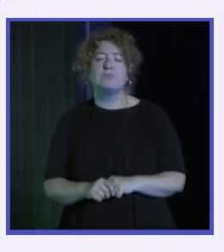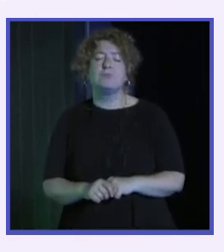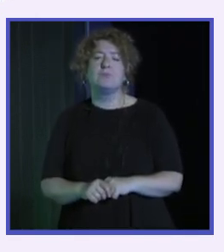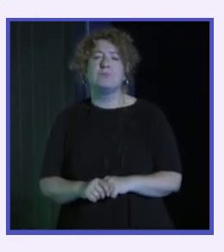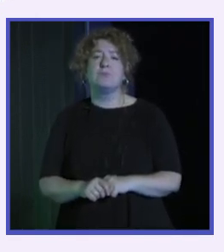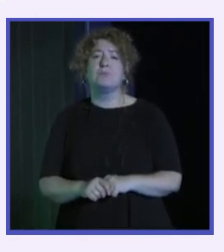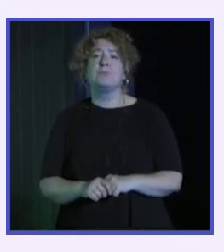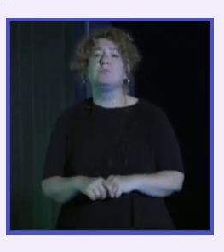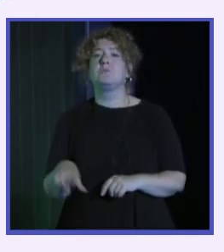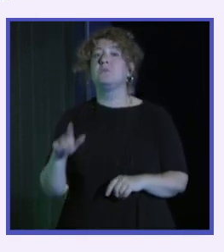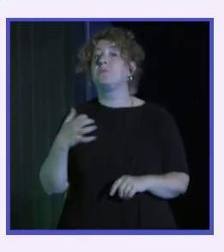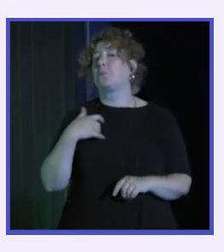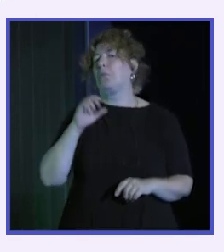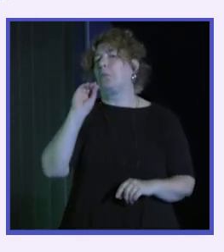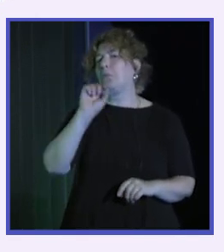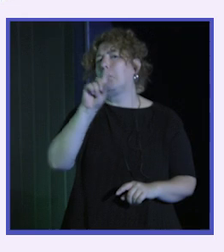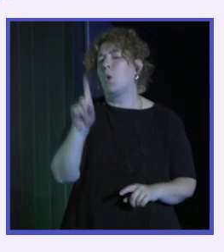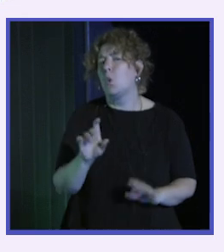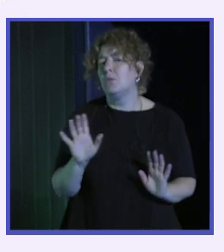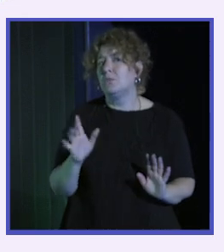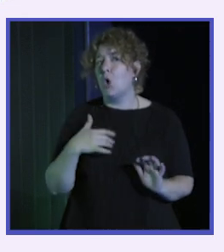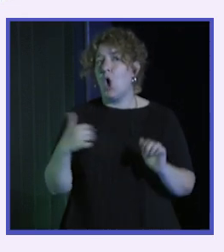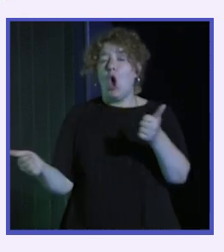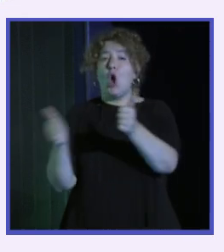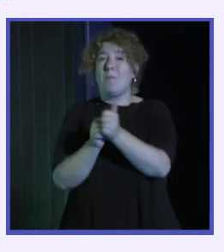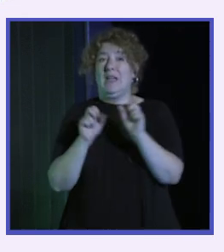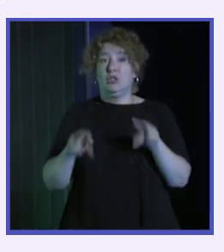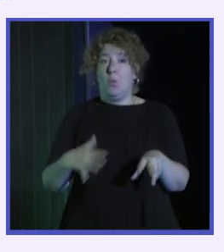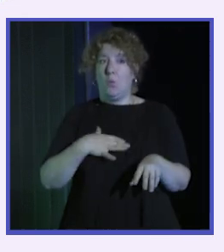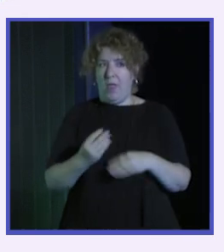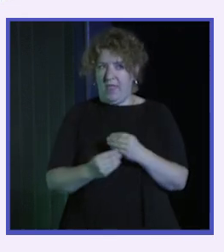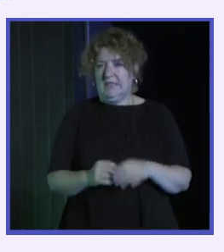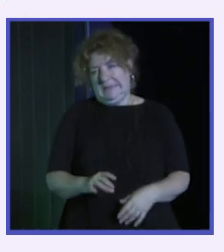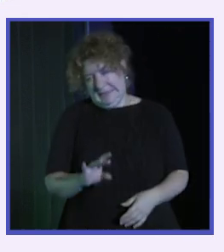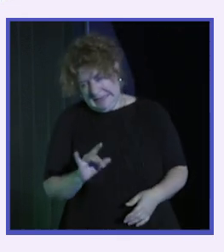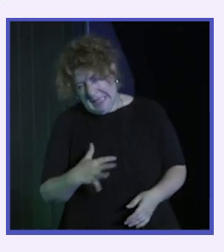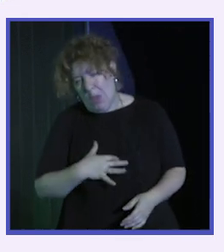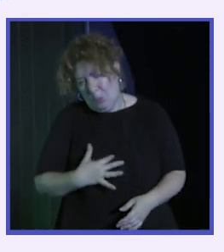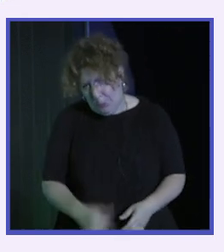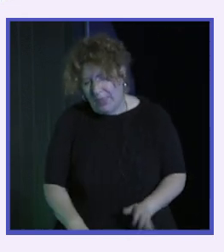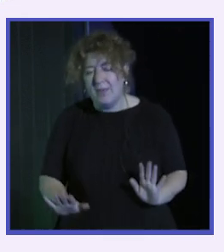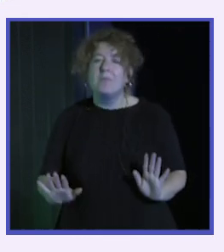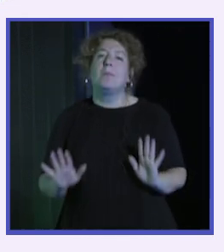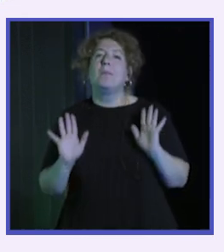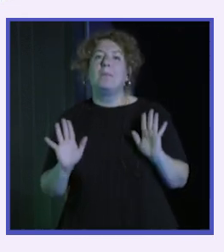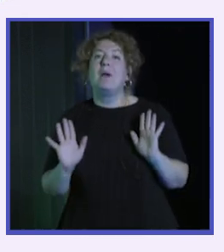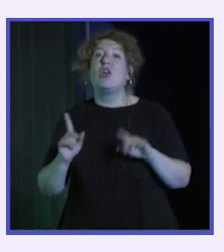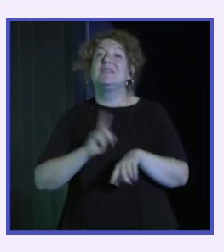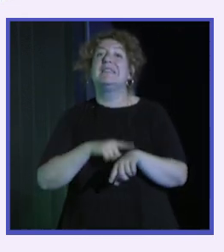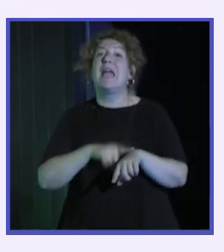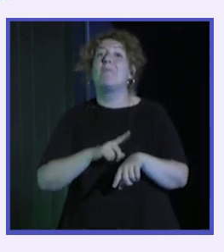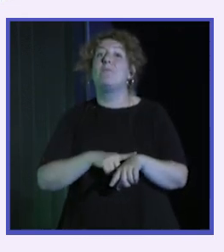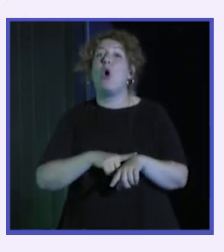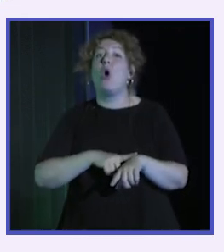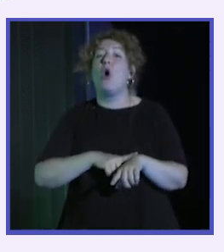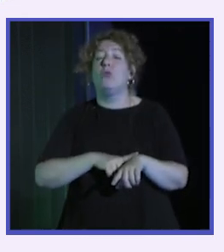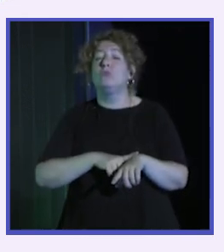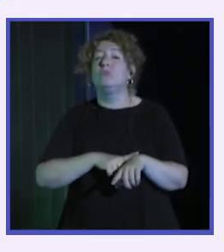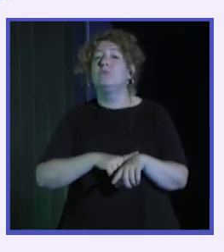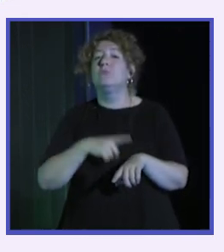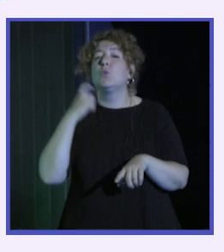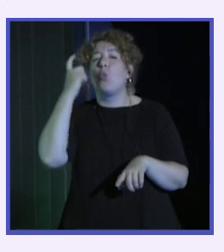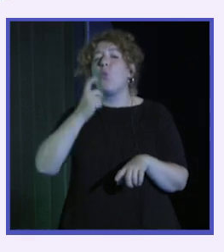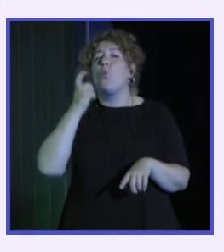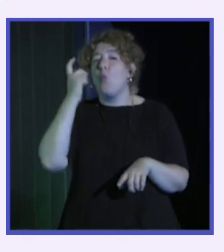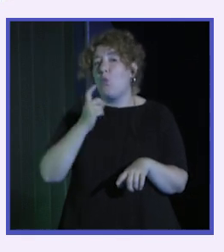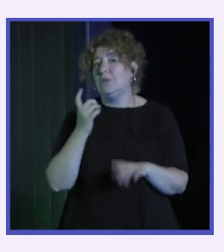¿esto lo podríamos haber hecho sin Copilot? Bueno, por supuesto que sí, lo podríamos haber hecho. La cuestión es cuánto tiempo nos van a llevar todas